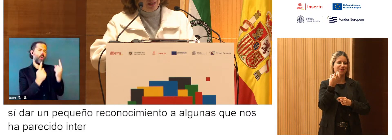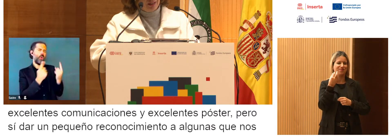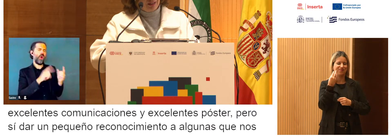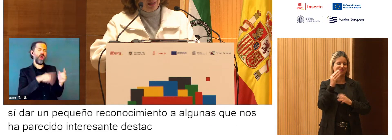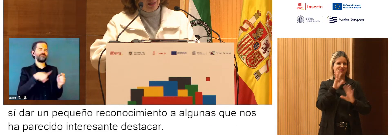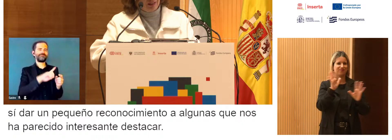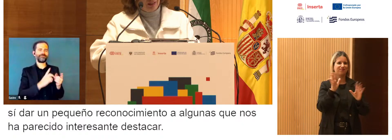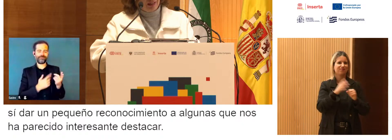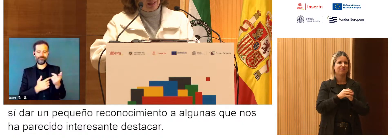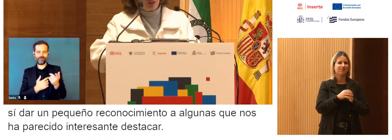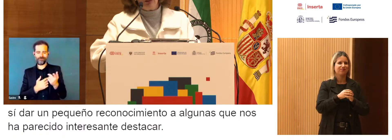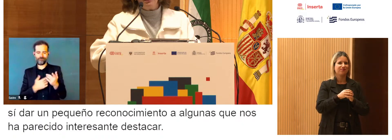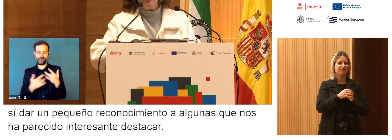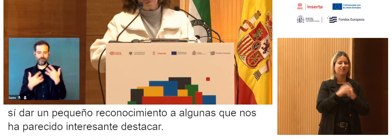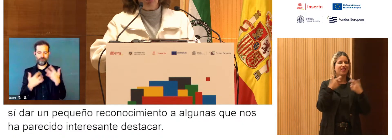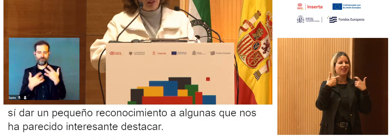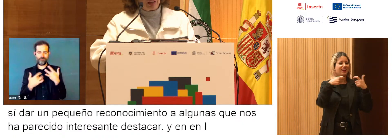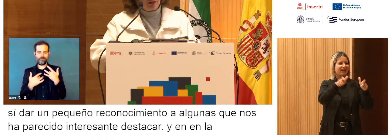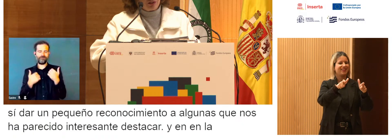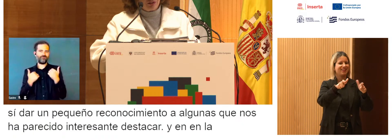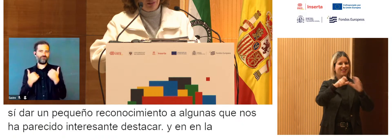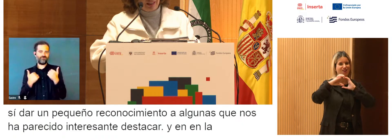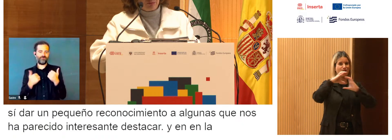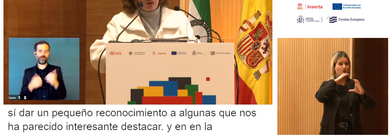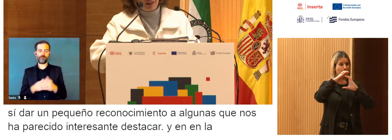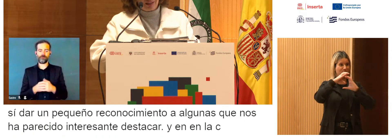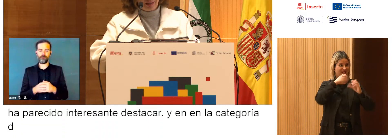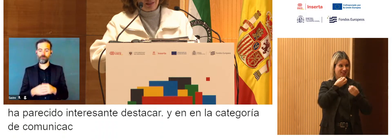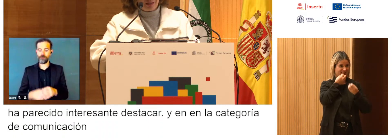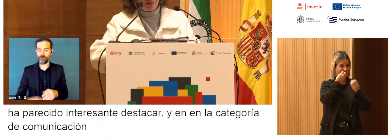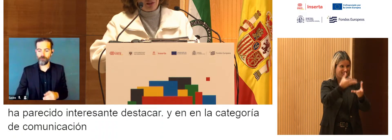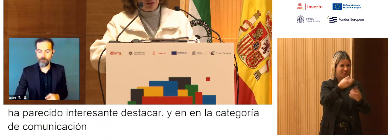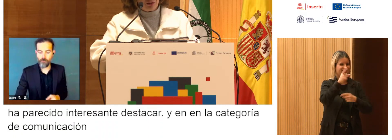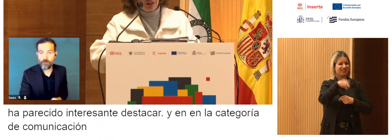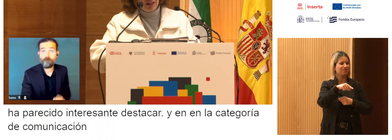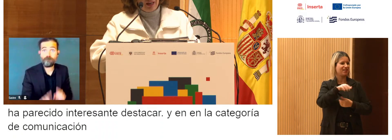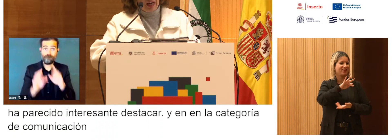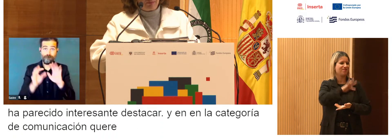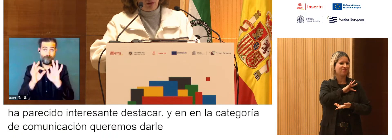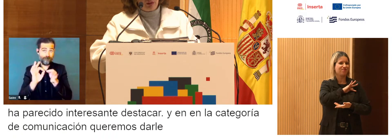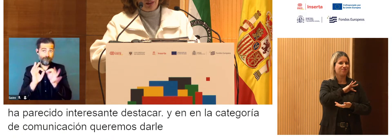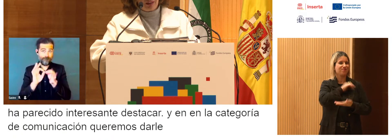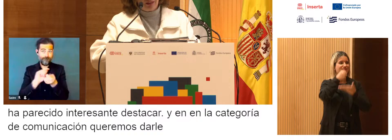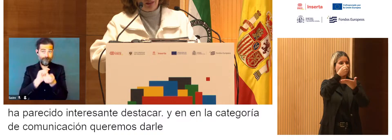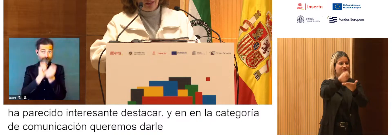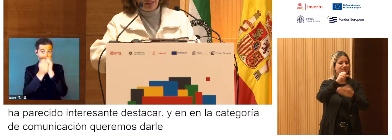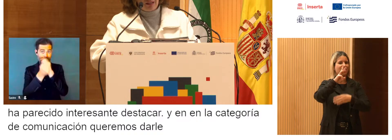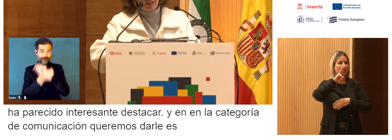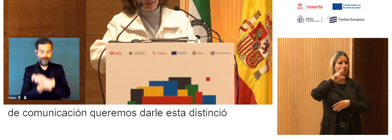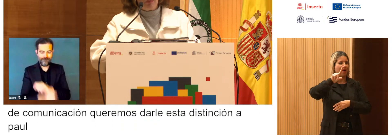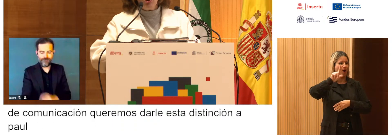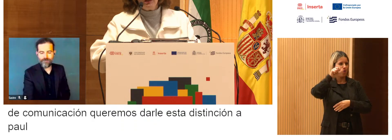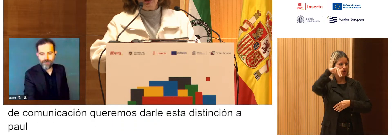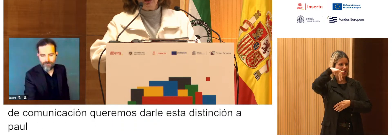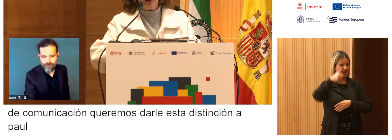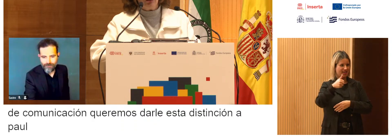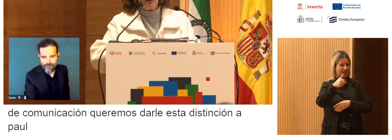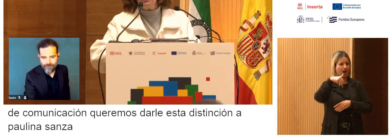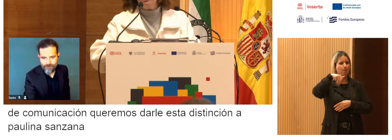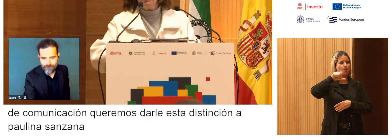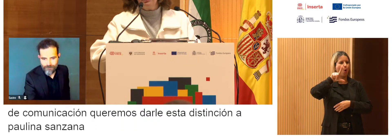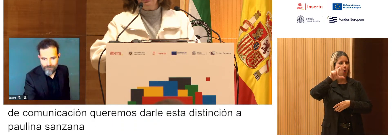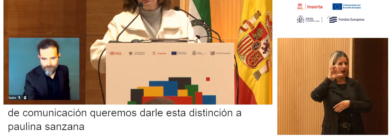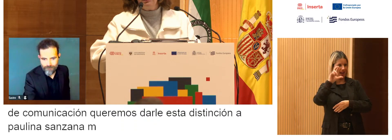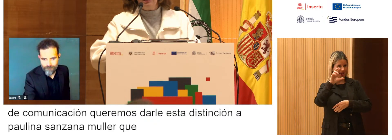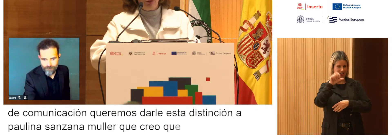Y en la categoría de comunicación queremos darle esta distinción a Paulina Sanzana Müller, que creo que